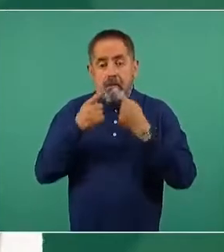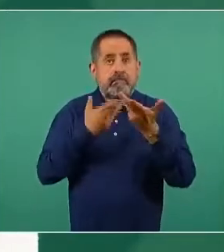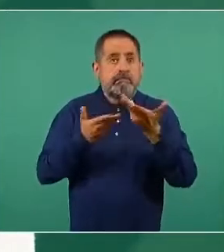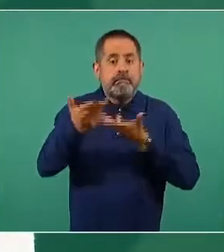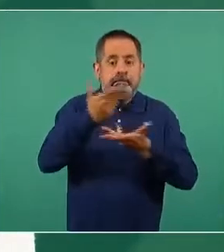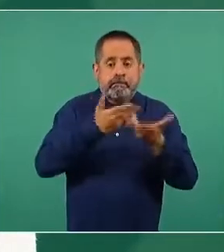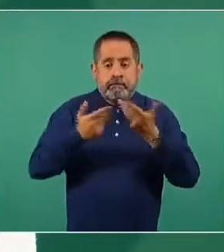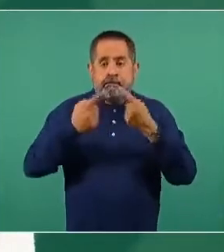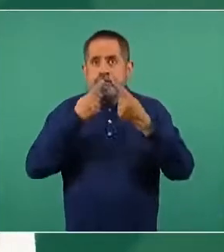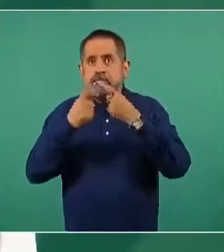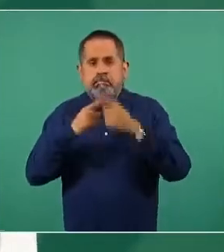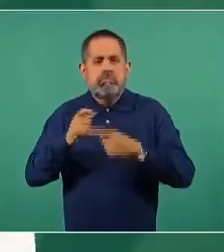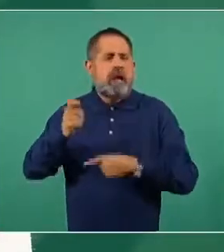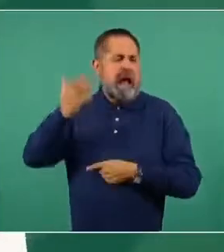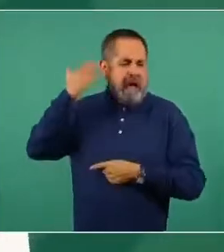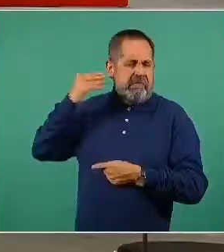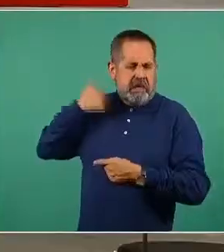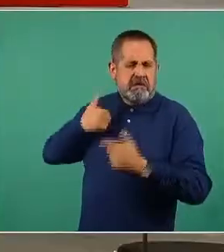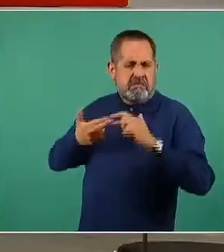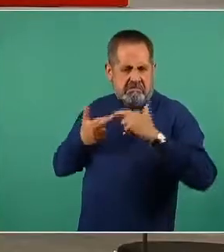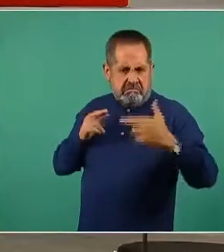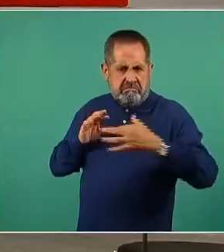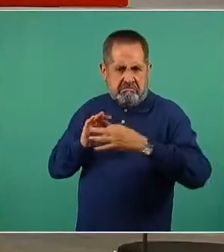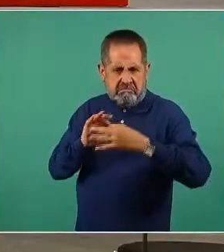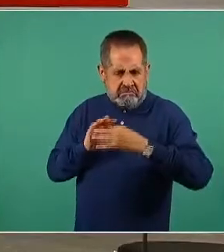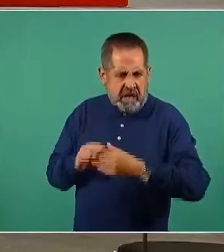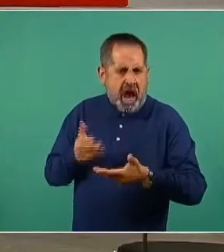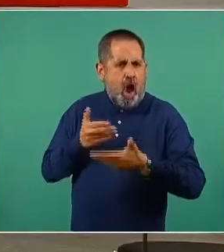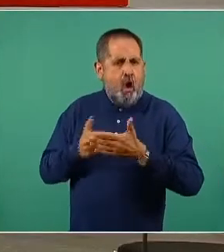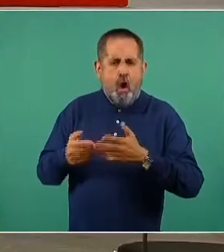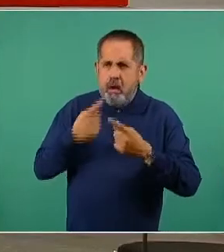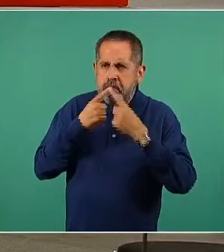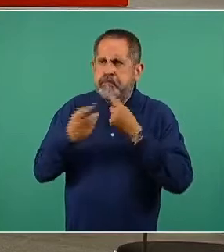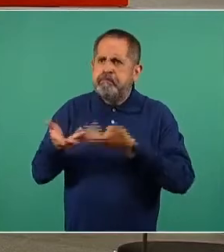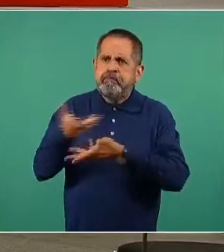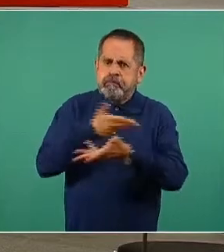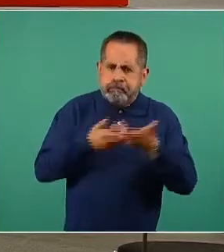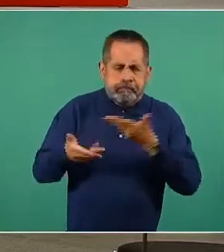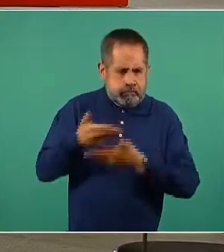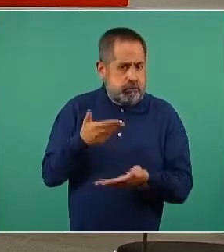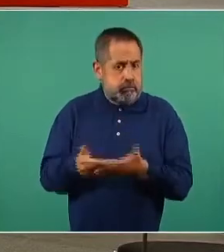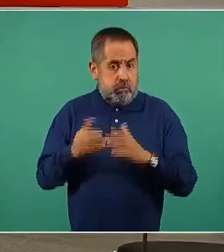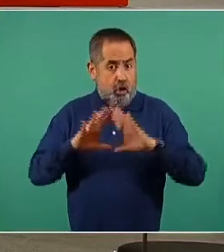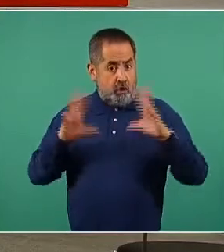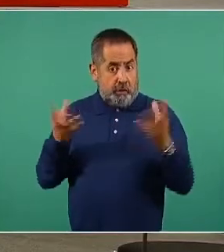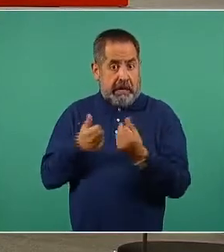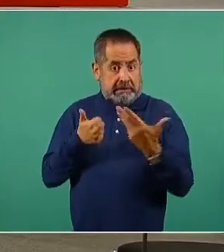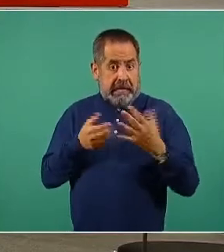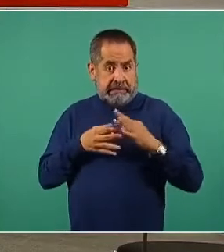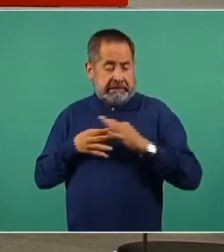algunos previamente existentes, otros en una amplia fase de desarrollo ahora,